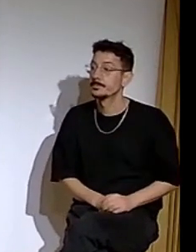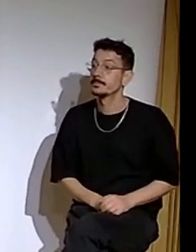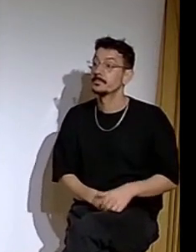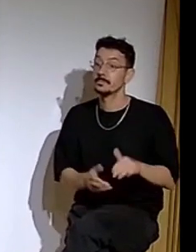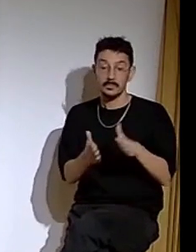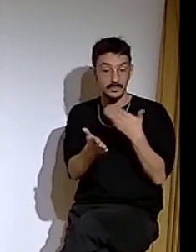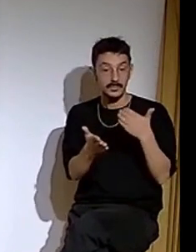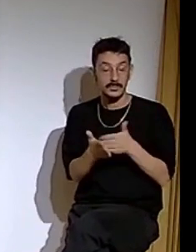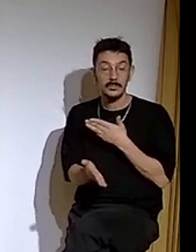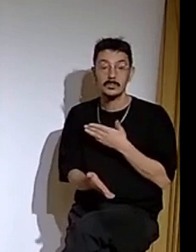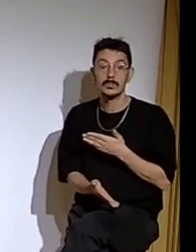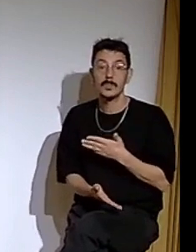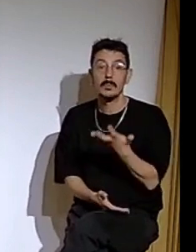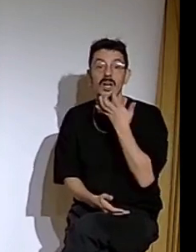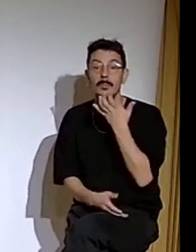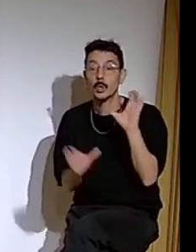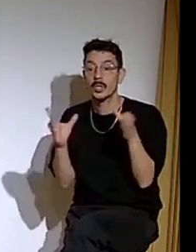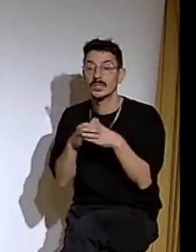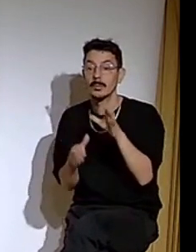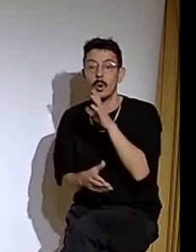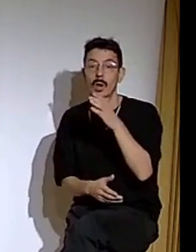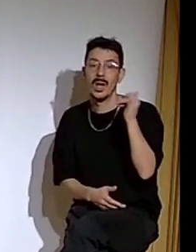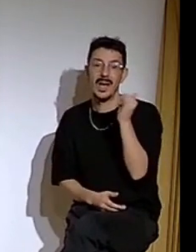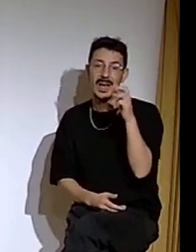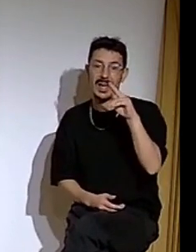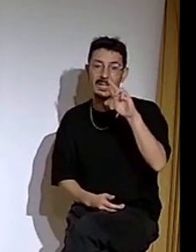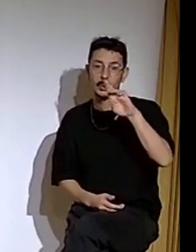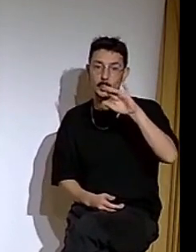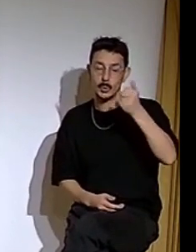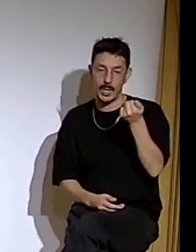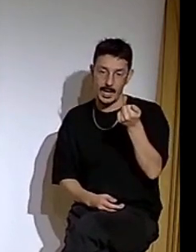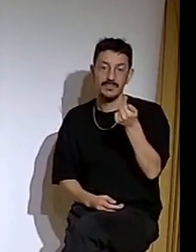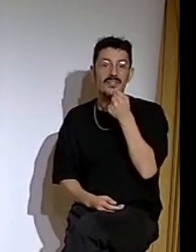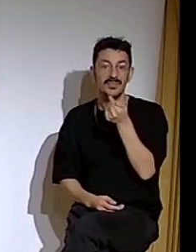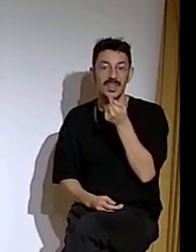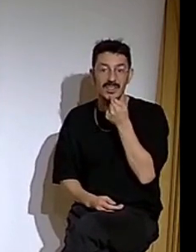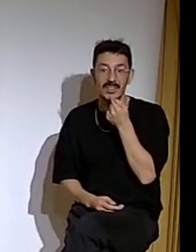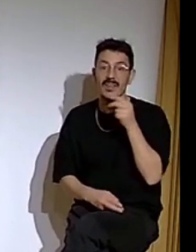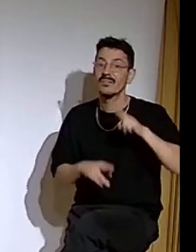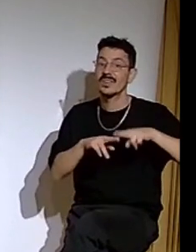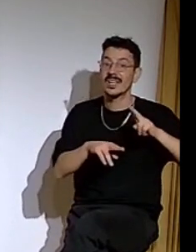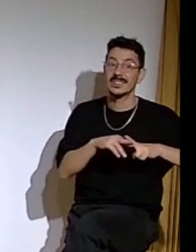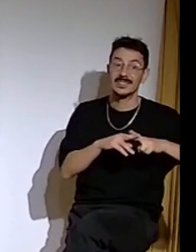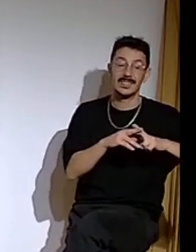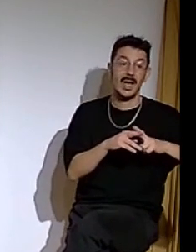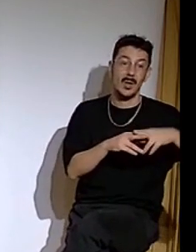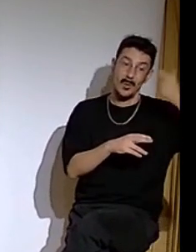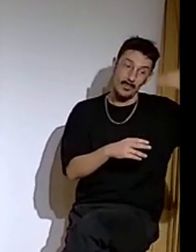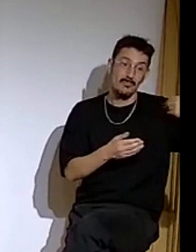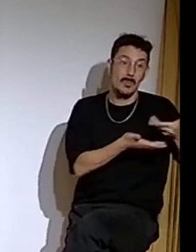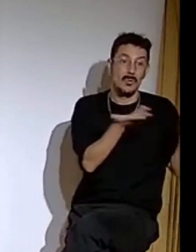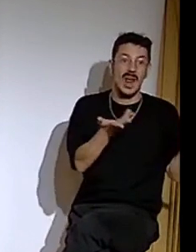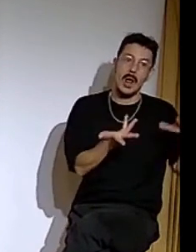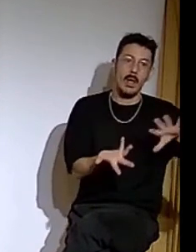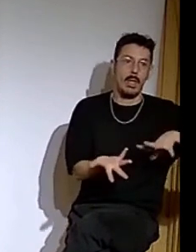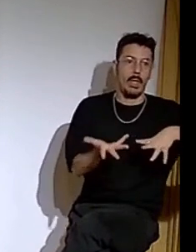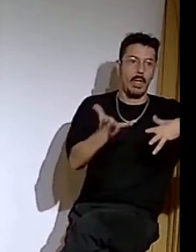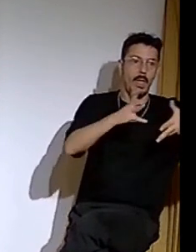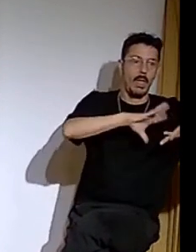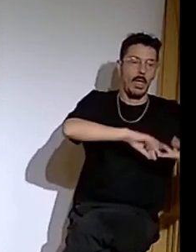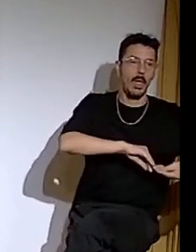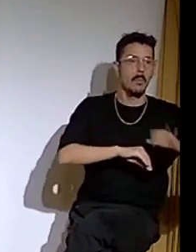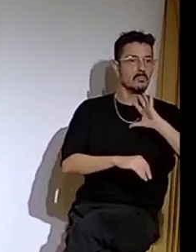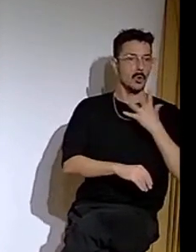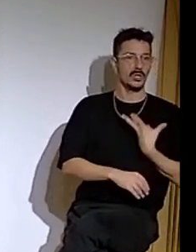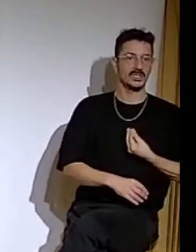del colectivo es altura que muestra cómo se pasó de una fiesta popular al evento a burguesado de ahora se ve que